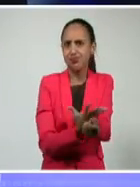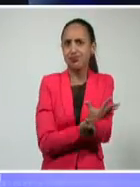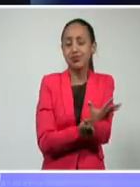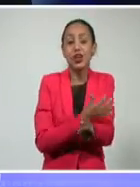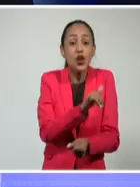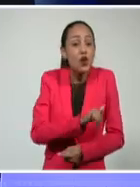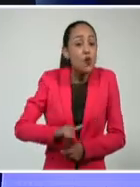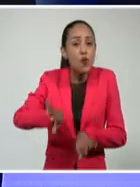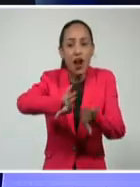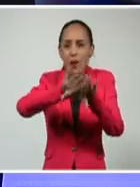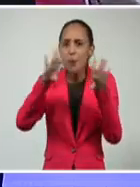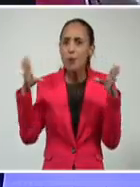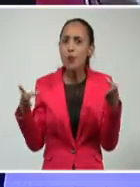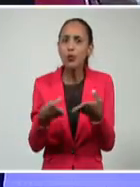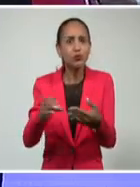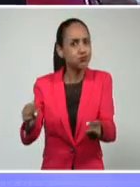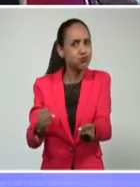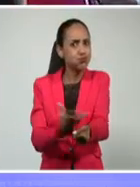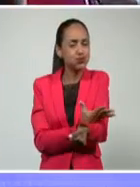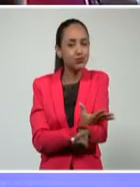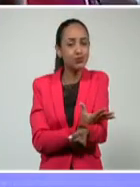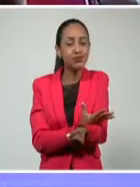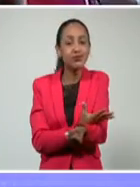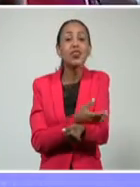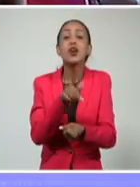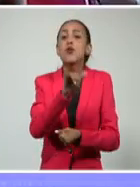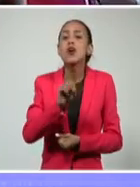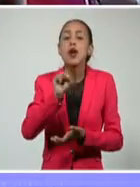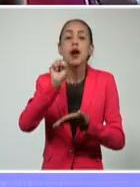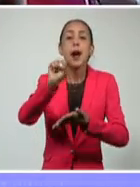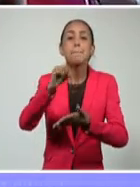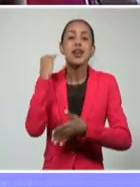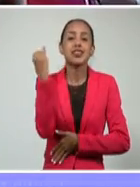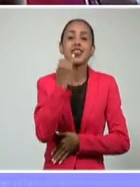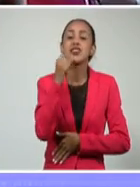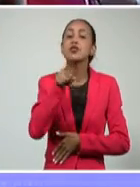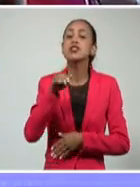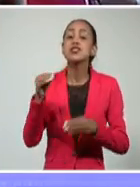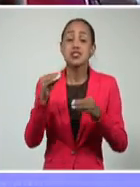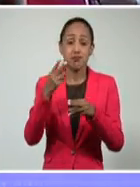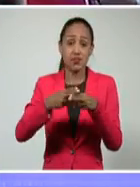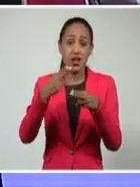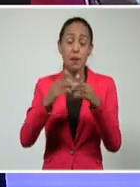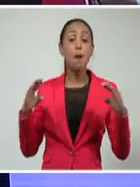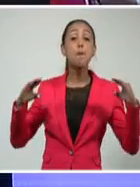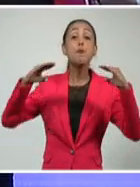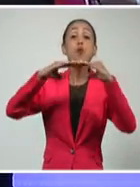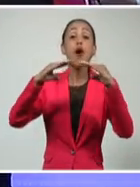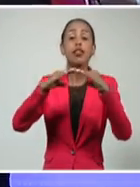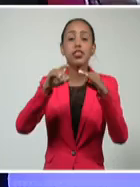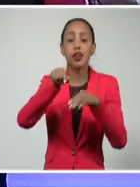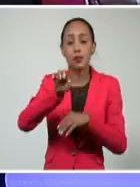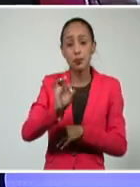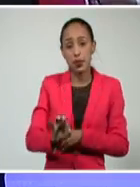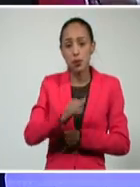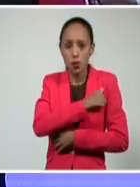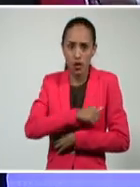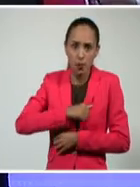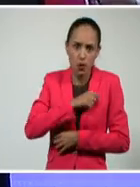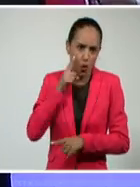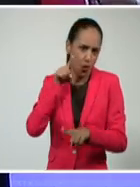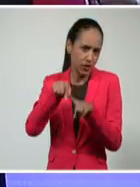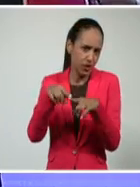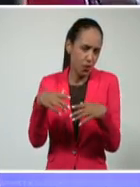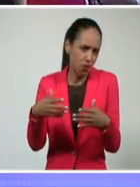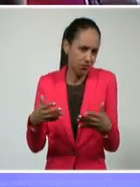mundo. La campaña internacional definida como Puentes de Amor, que busca ponerle fin al bloqueo estadounidense contra nuestro país, no es